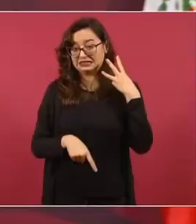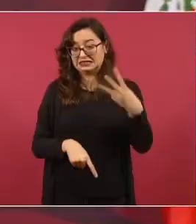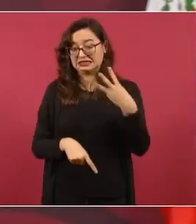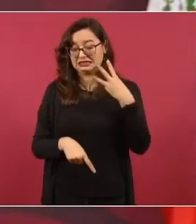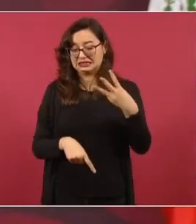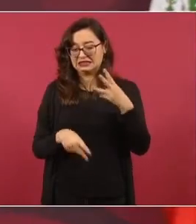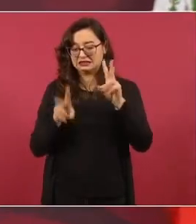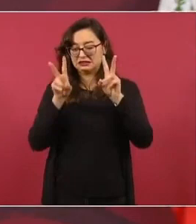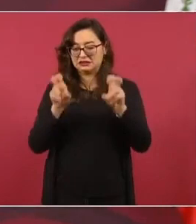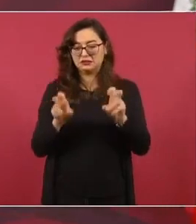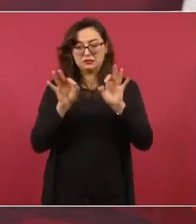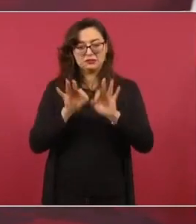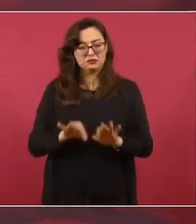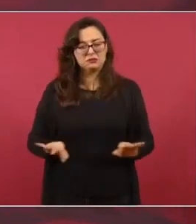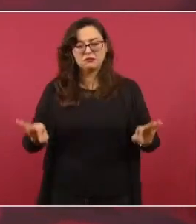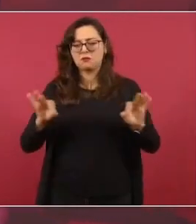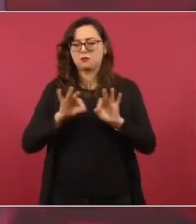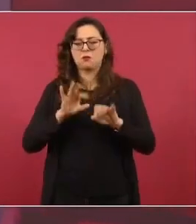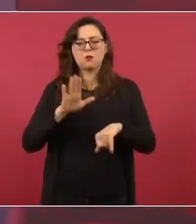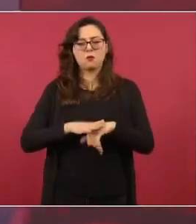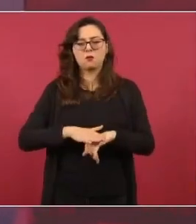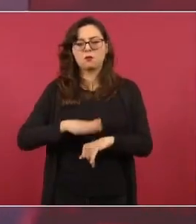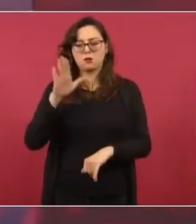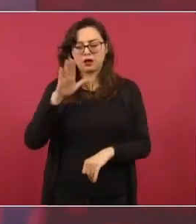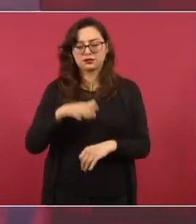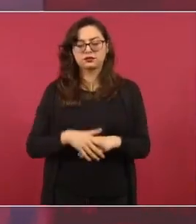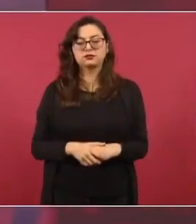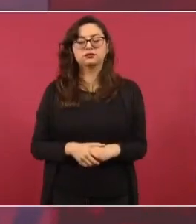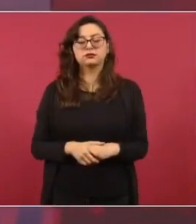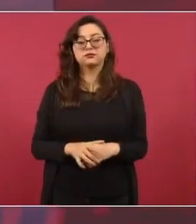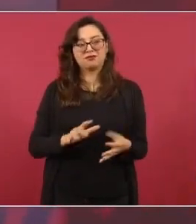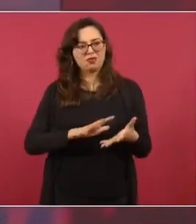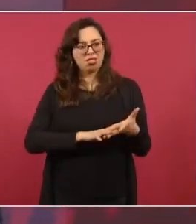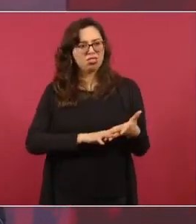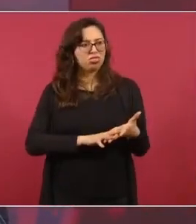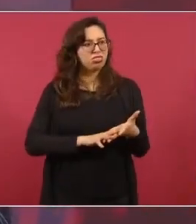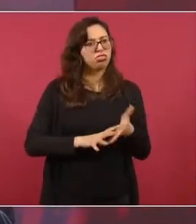para enfrentar el problema de la inseguridad y de la violencia.